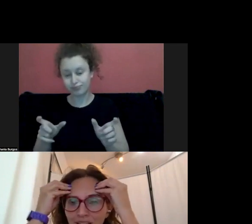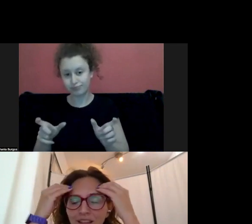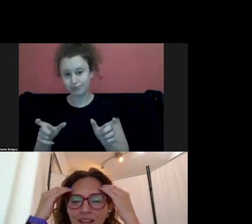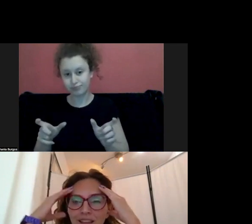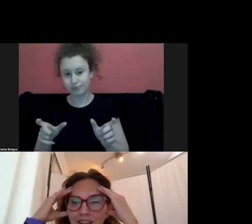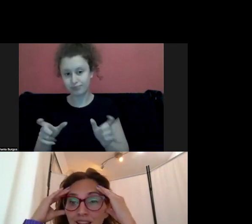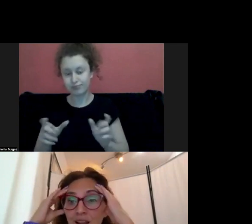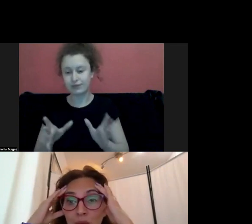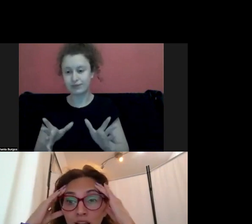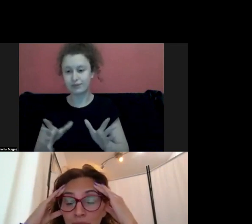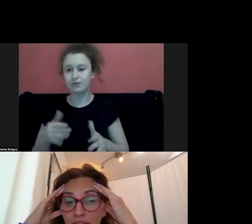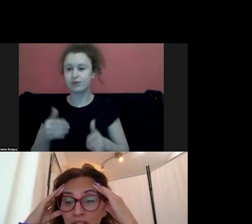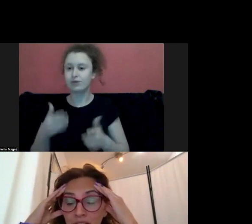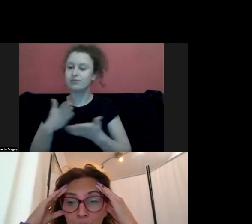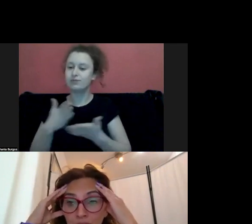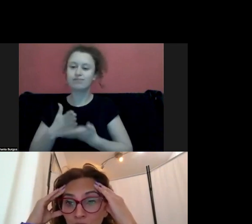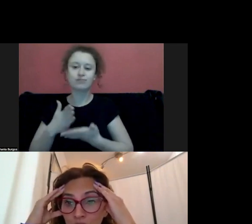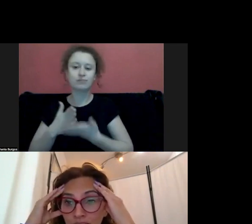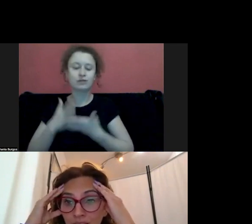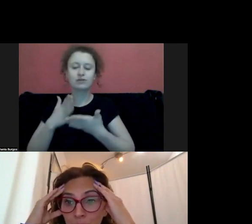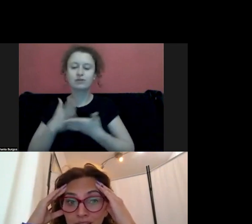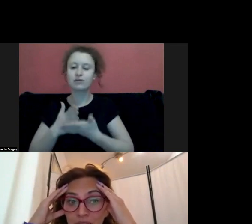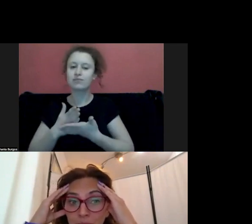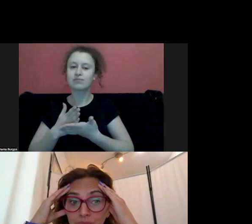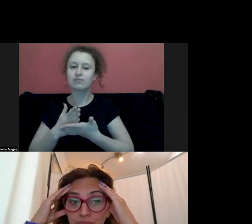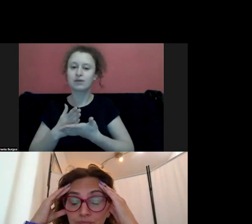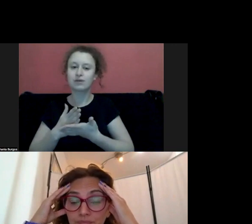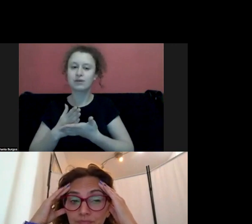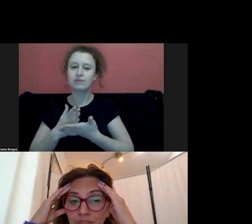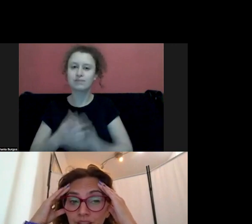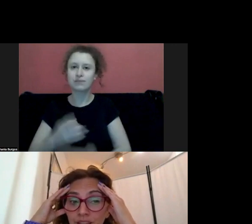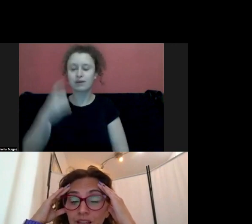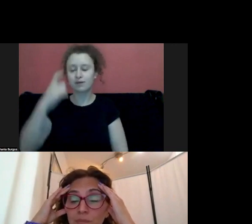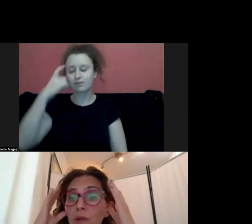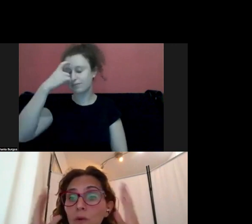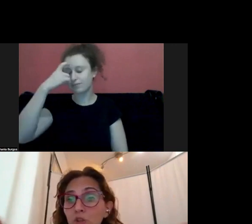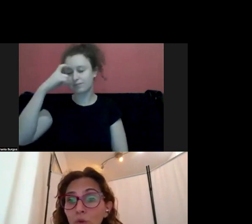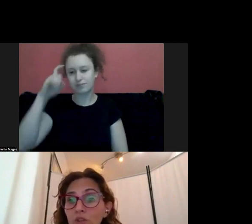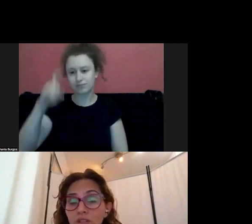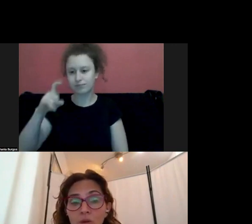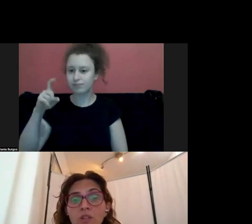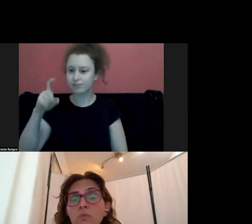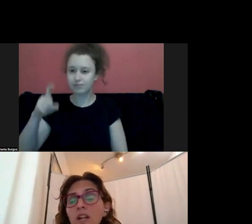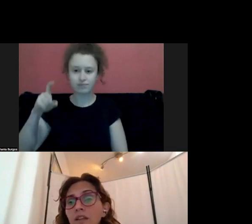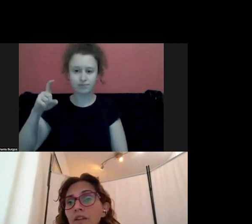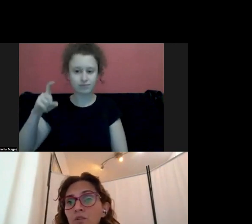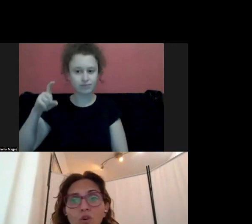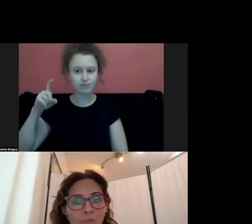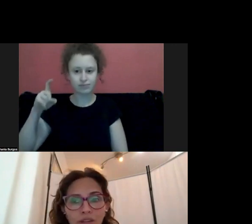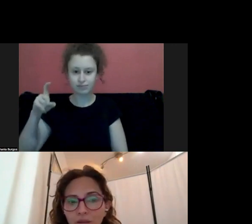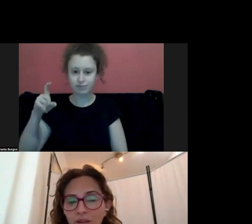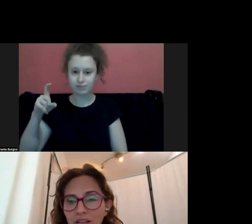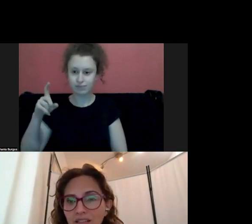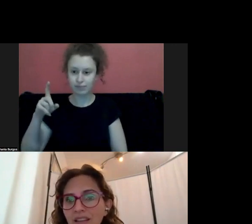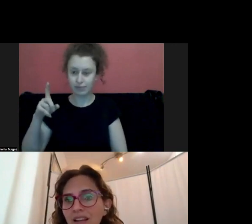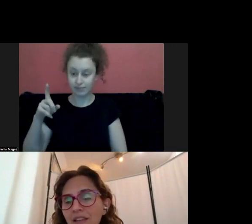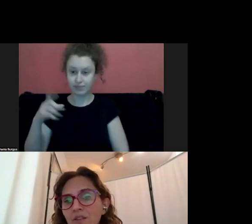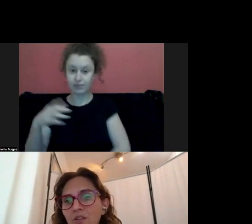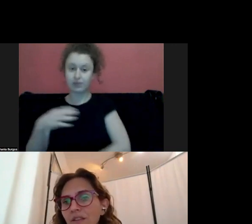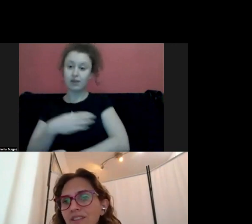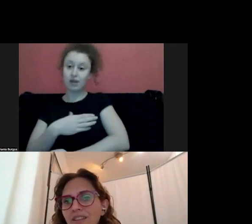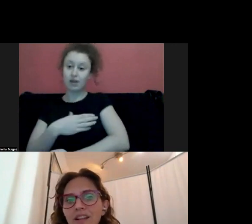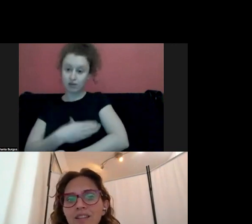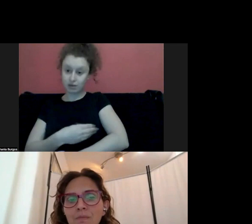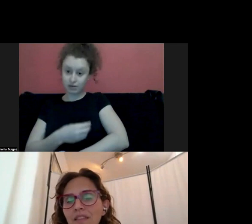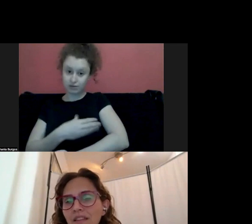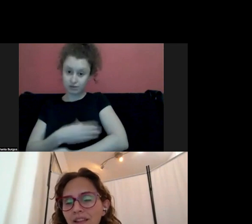2 mantras están en mi cabeza y se repiten constantemente. El primero de todos es que autismo y lactancia son compatibles y que la decisión